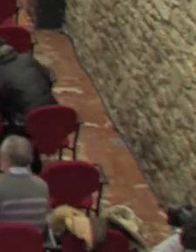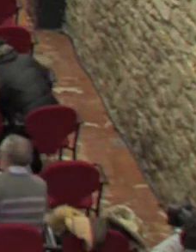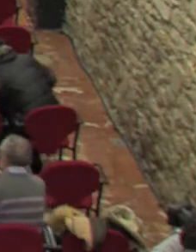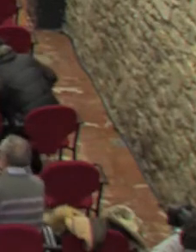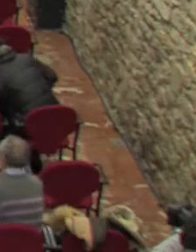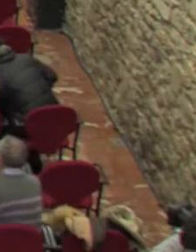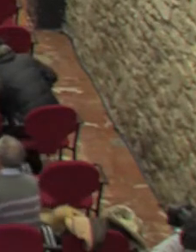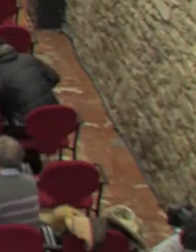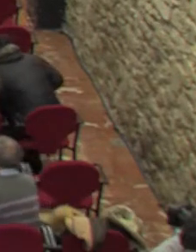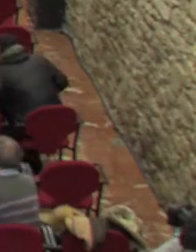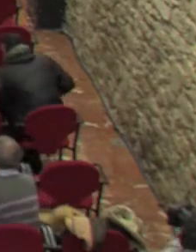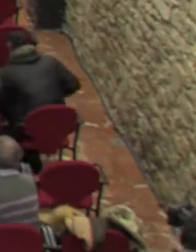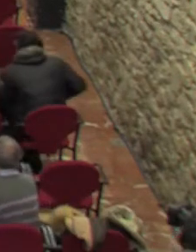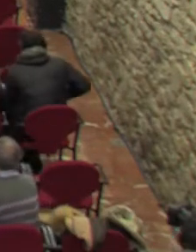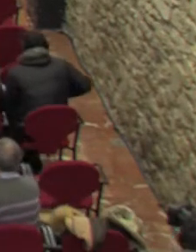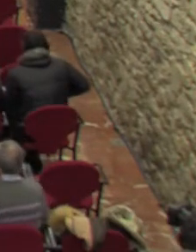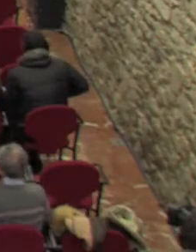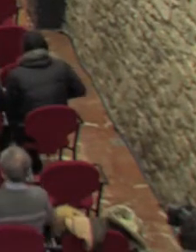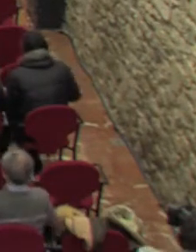Bueno, hasiko gara, arratsaldeon,